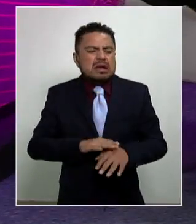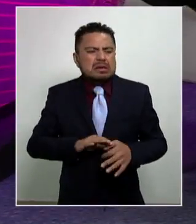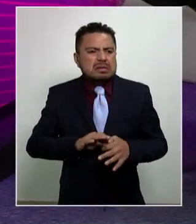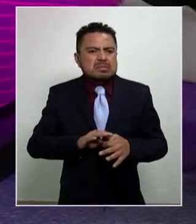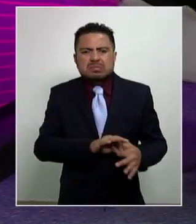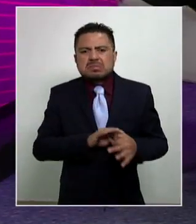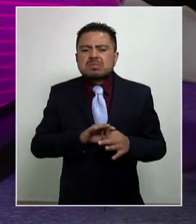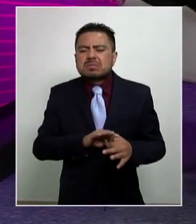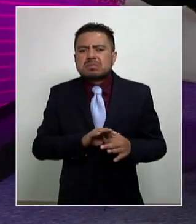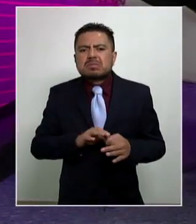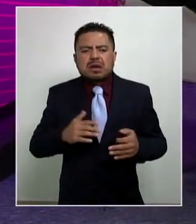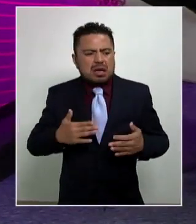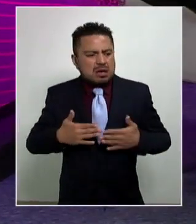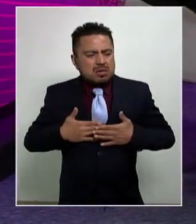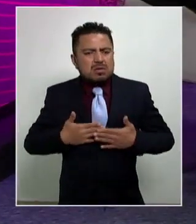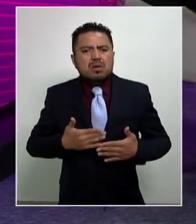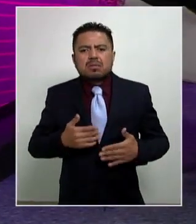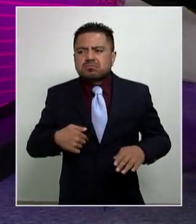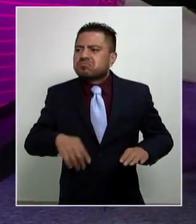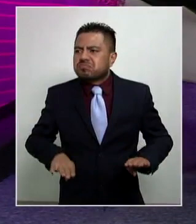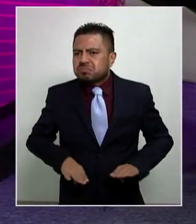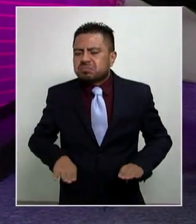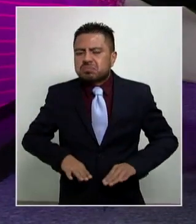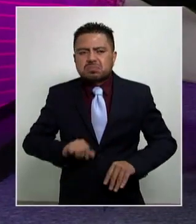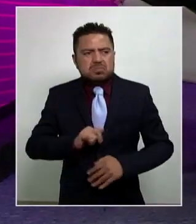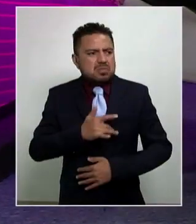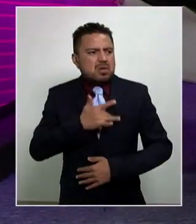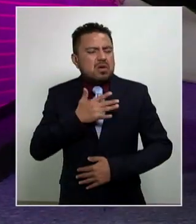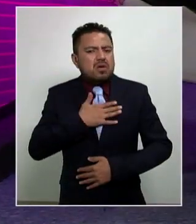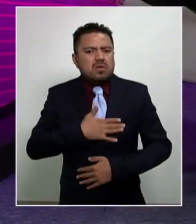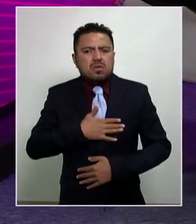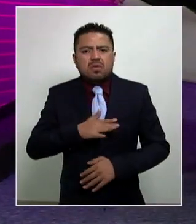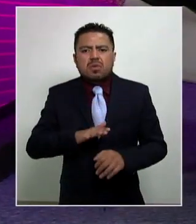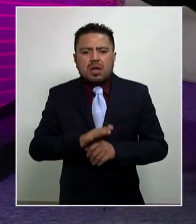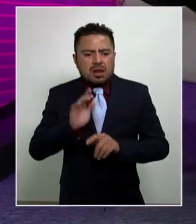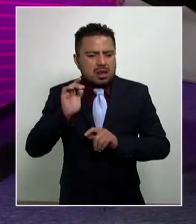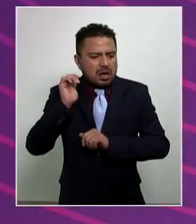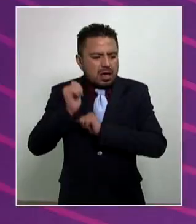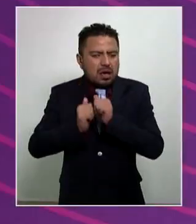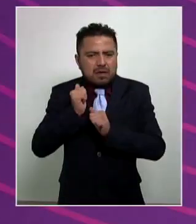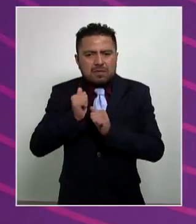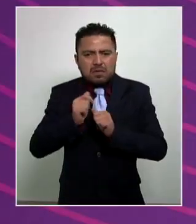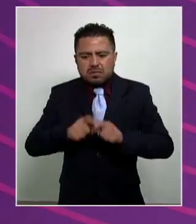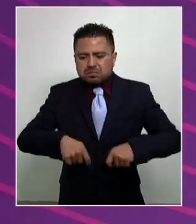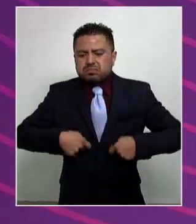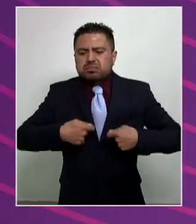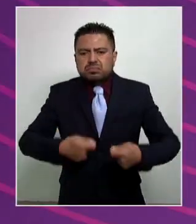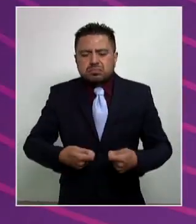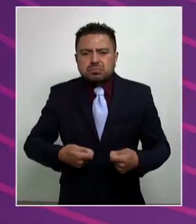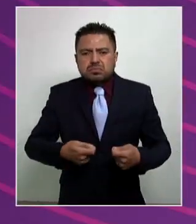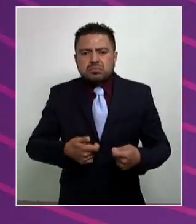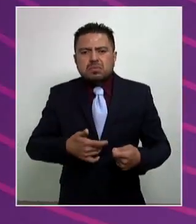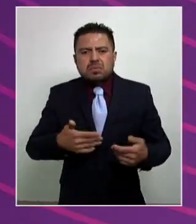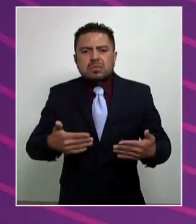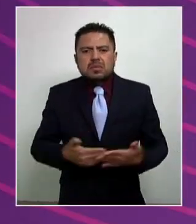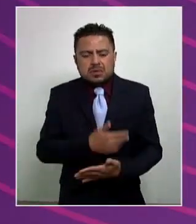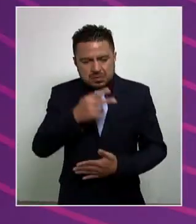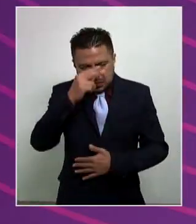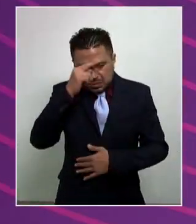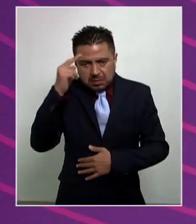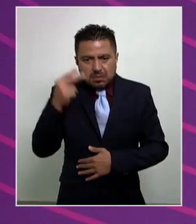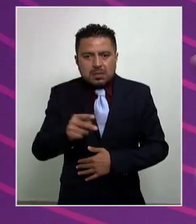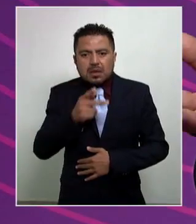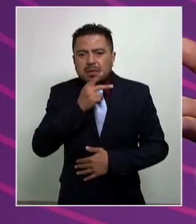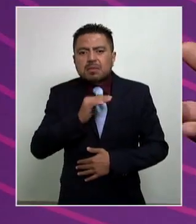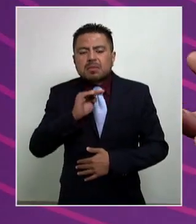más me siento identificada o cómoda, es la afrodescendencia, o sea, afrodescendiente, nacida en México,